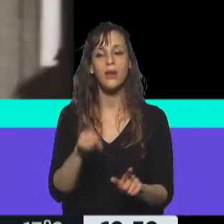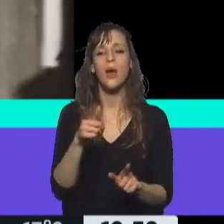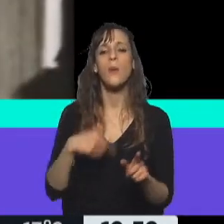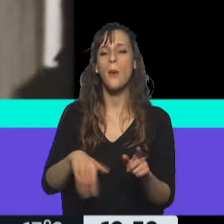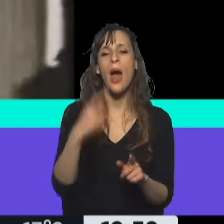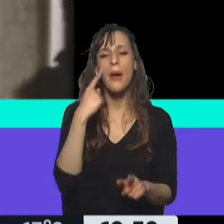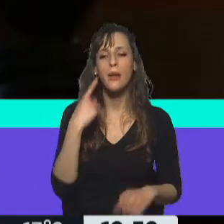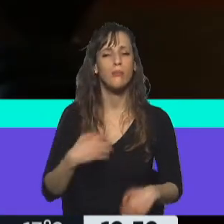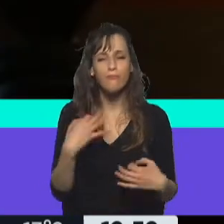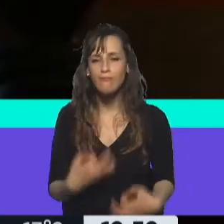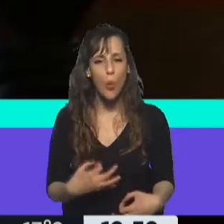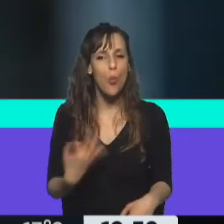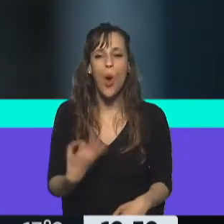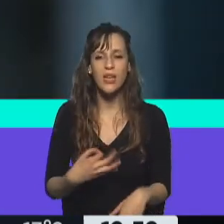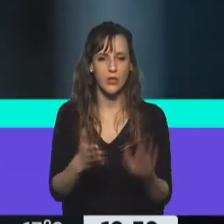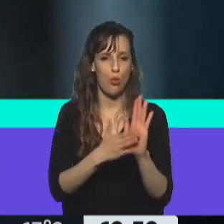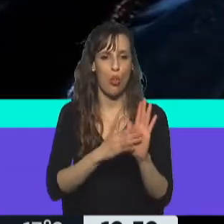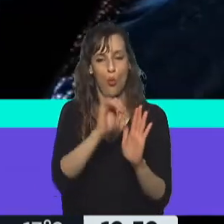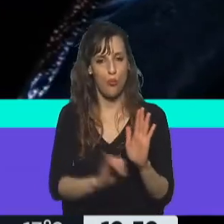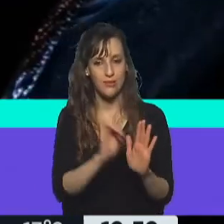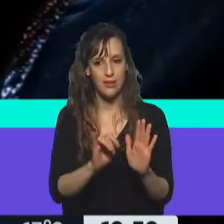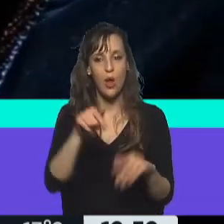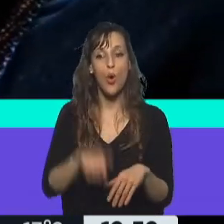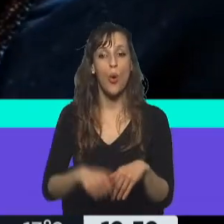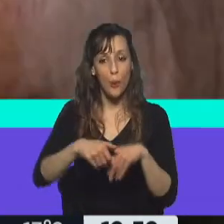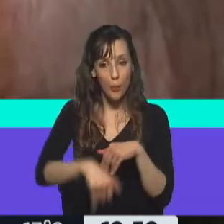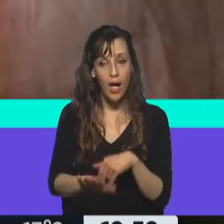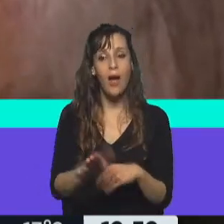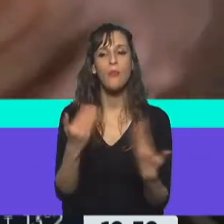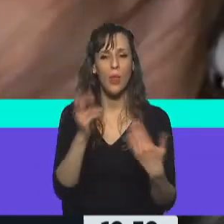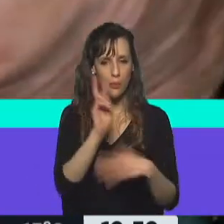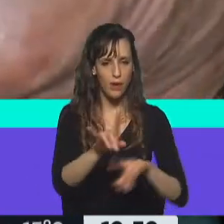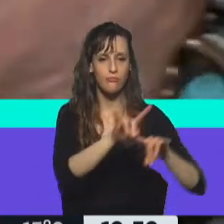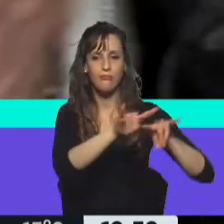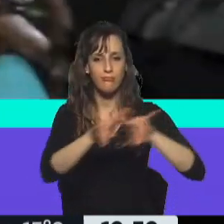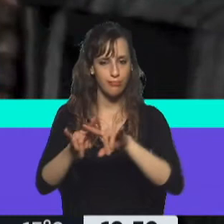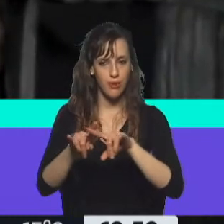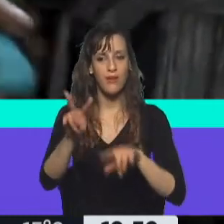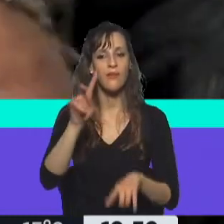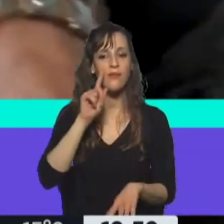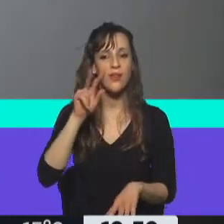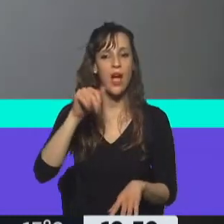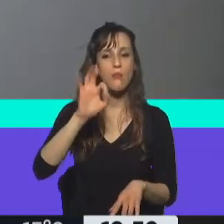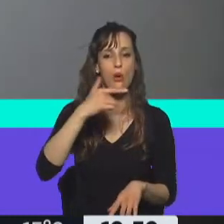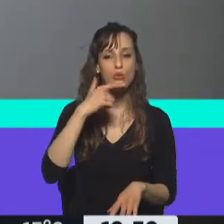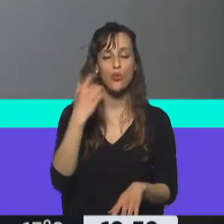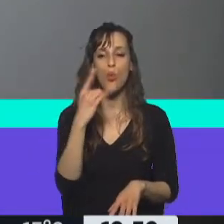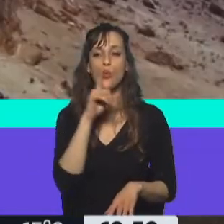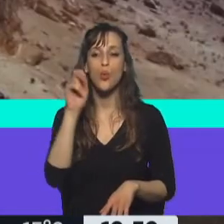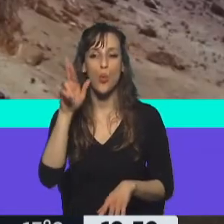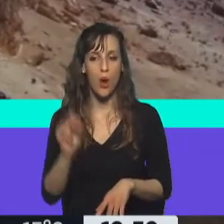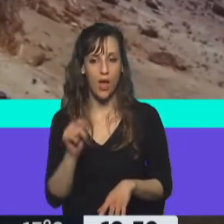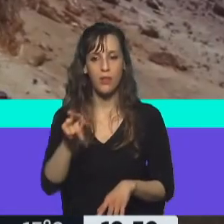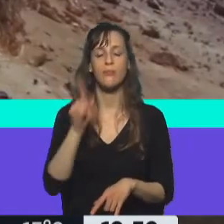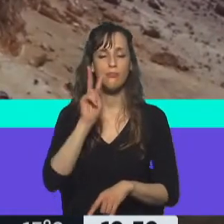muy valioso. A partir de hoy, en la plataforma Vivamos Cultura, de modo gratuito y online, una serie de trabajos que